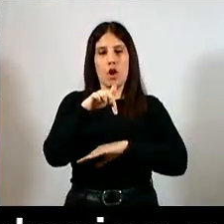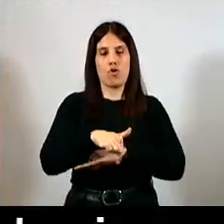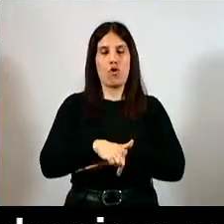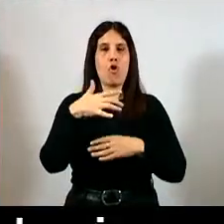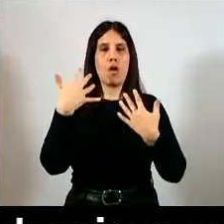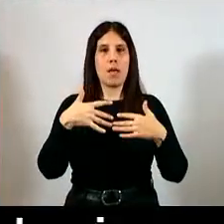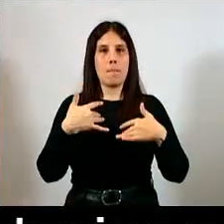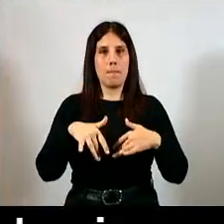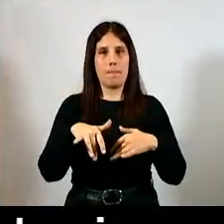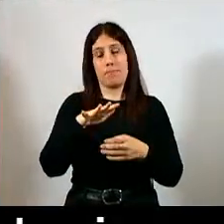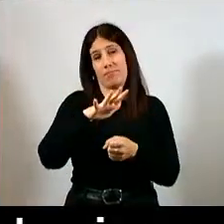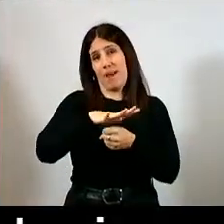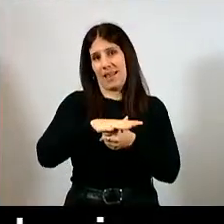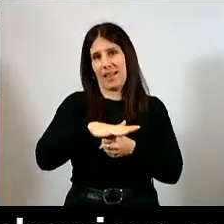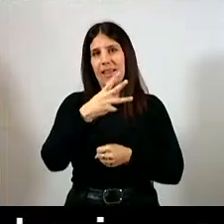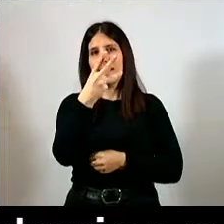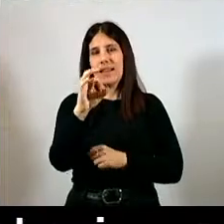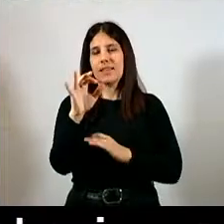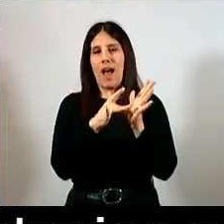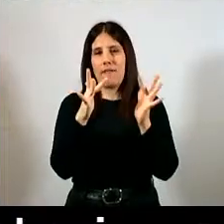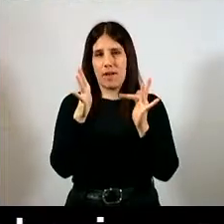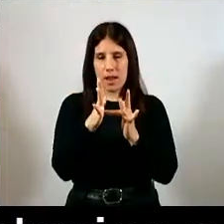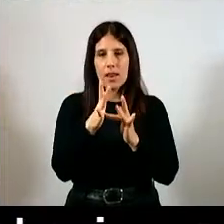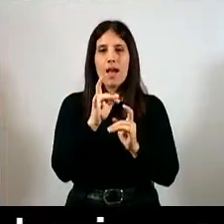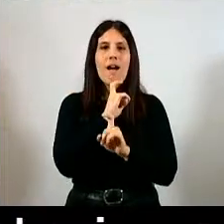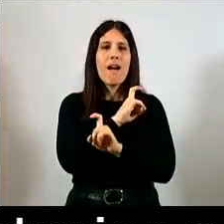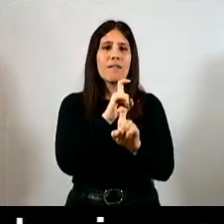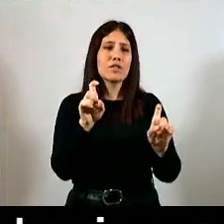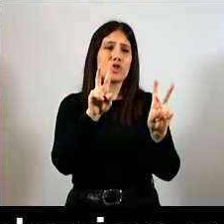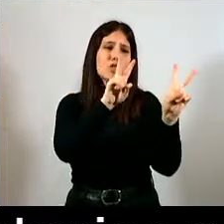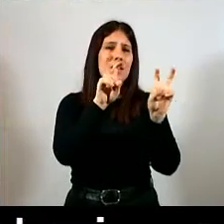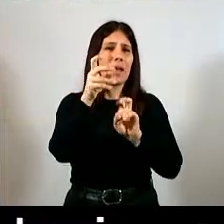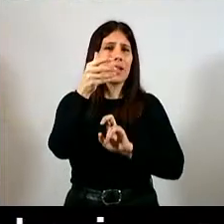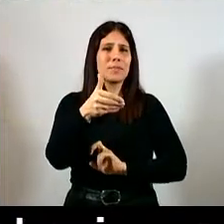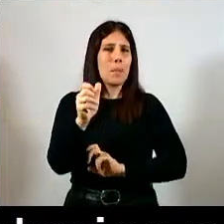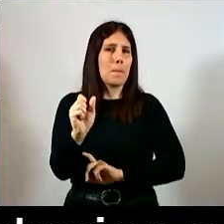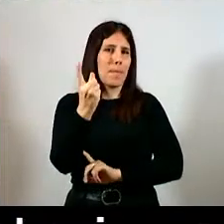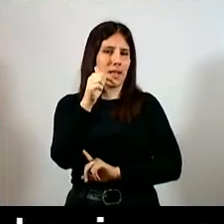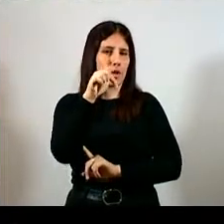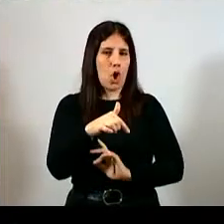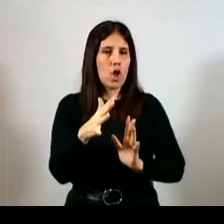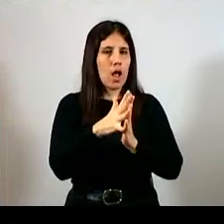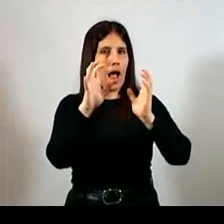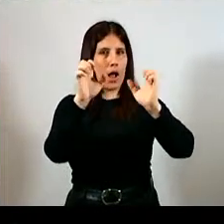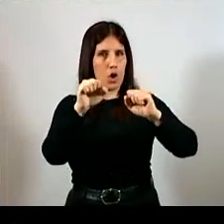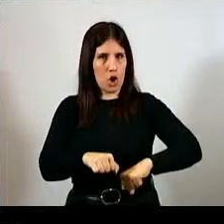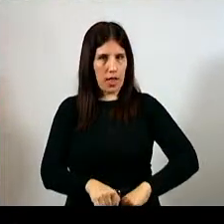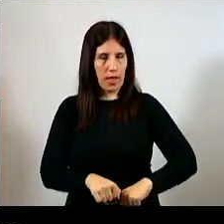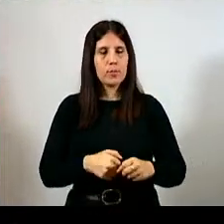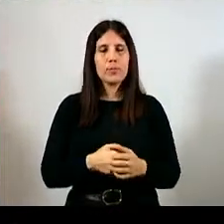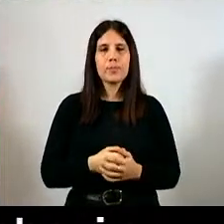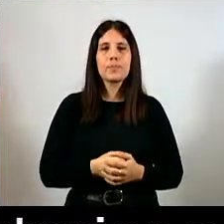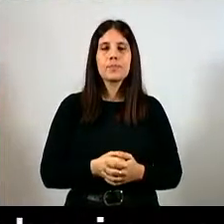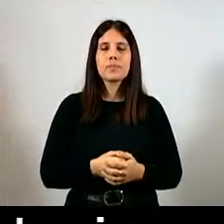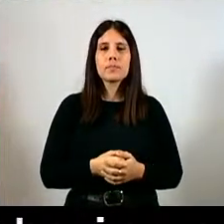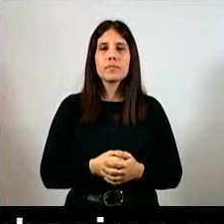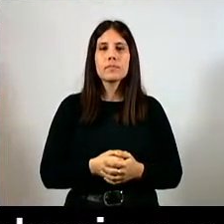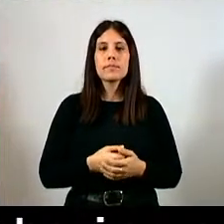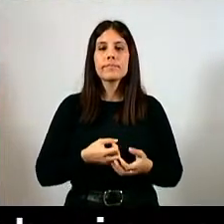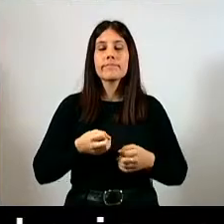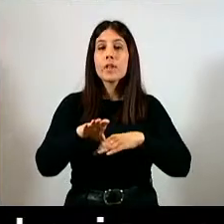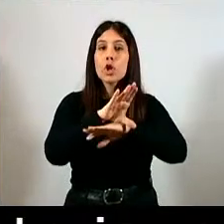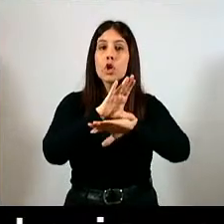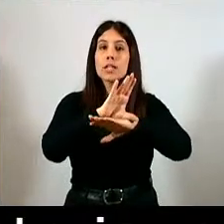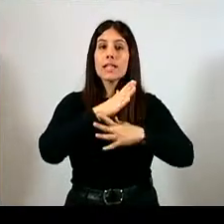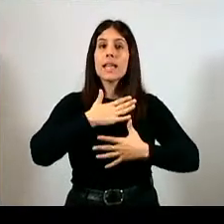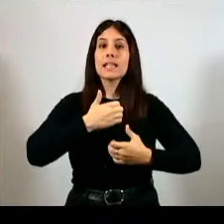de abril. Paso a informarles de los asuntos más destacados que hemos acordado en la sesión de esta mañana. La Consejería de